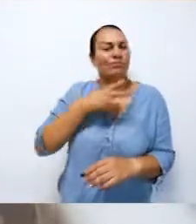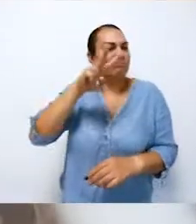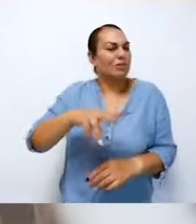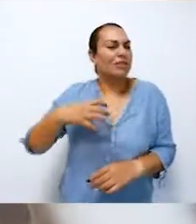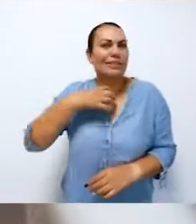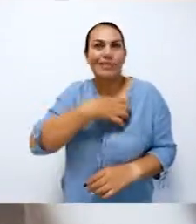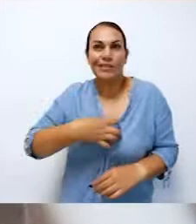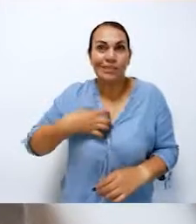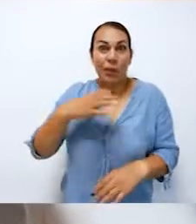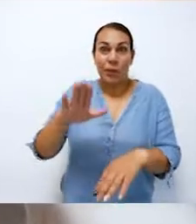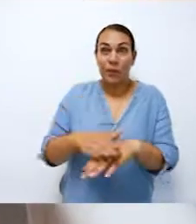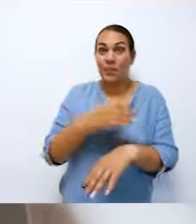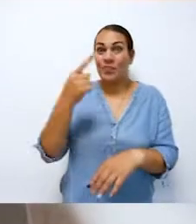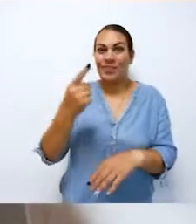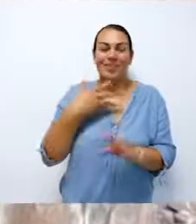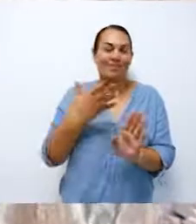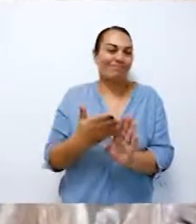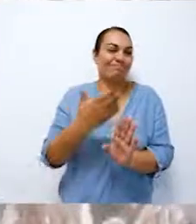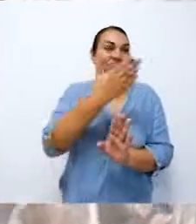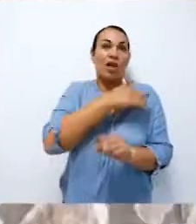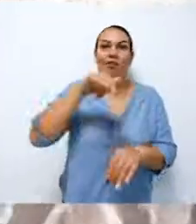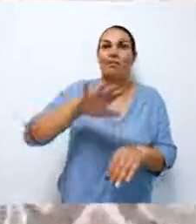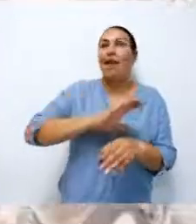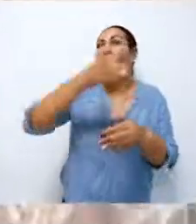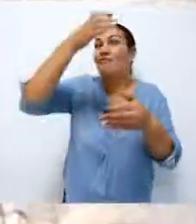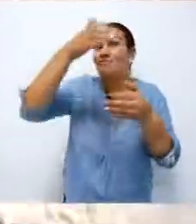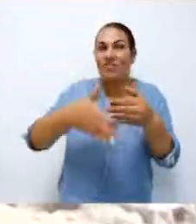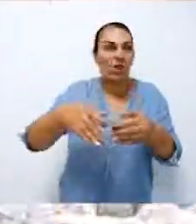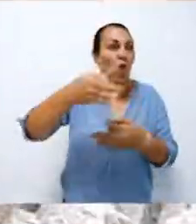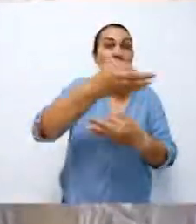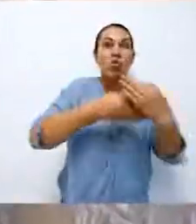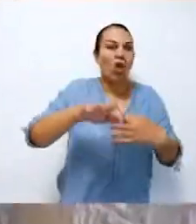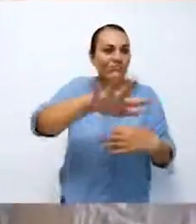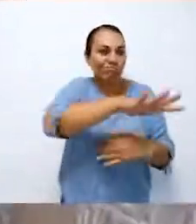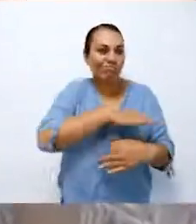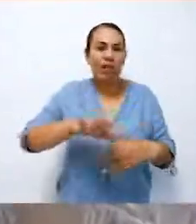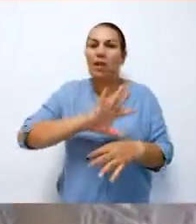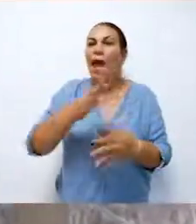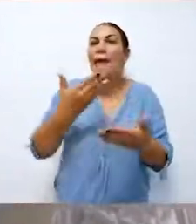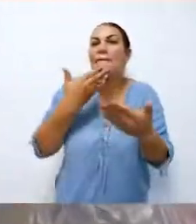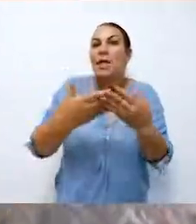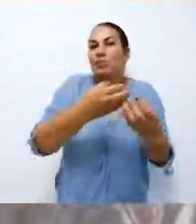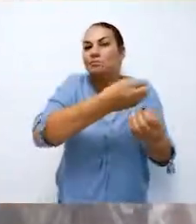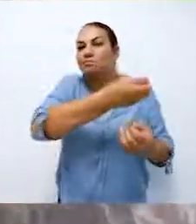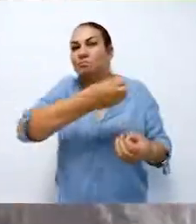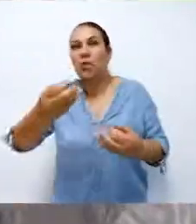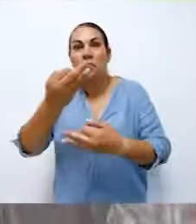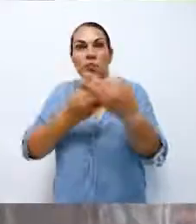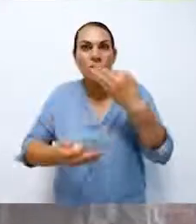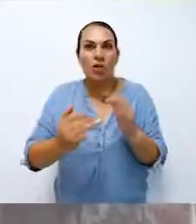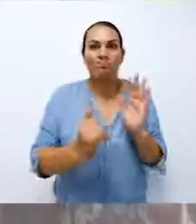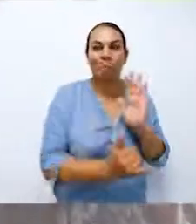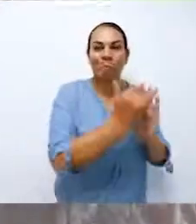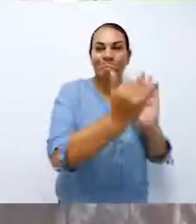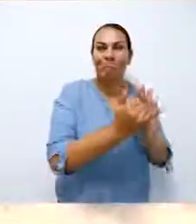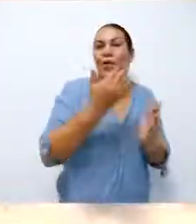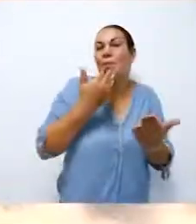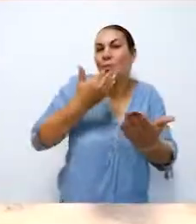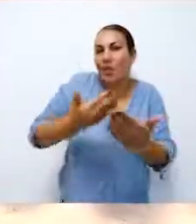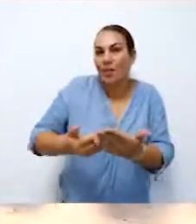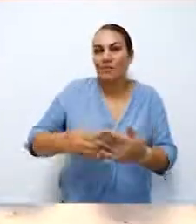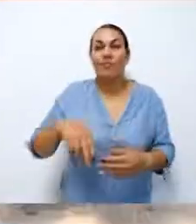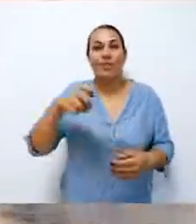muy contentos porque pues prácticamente con esto se termina toda la zona ya de la plaza de la cabecera principal